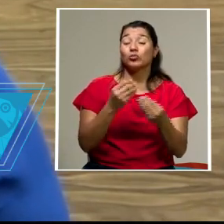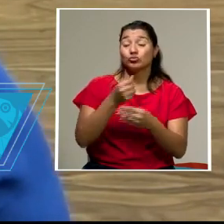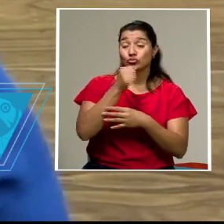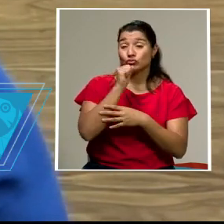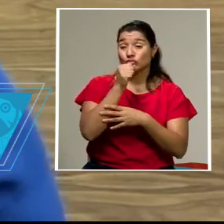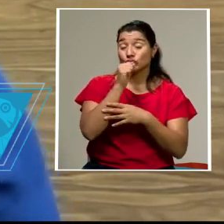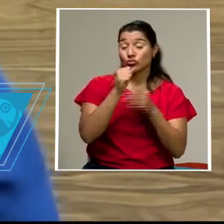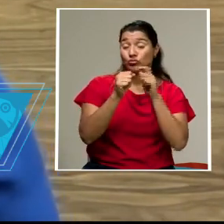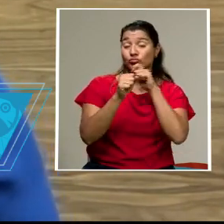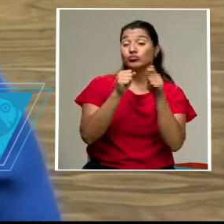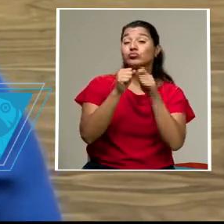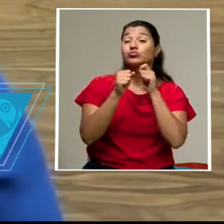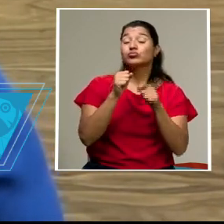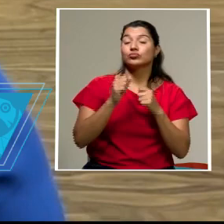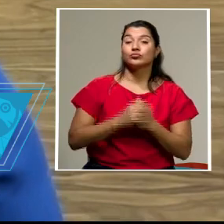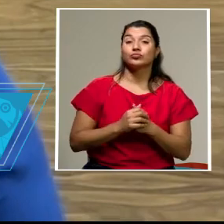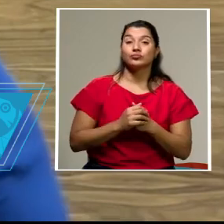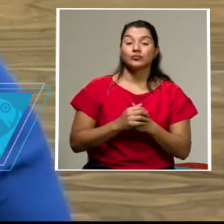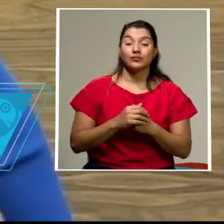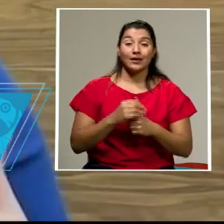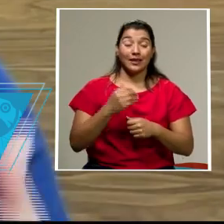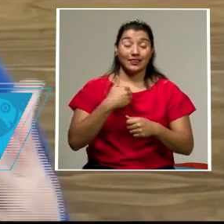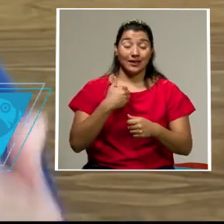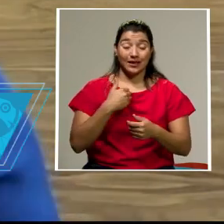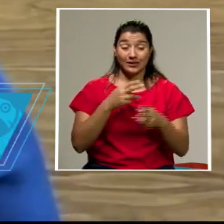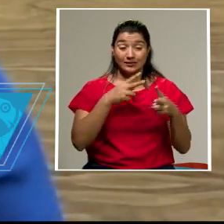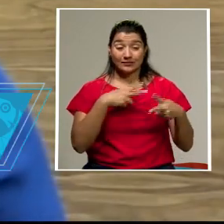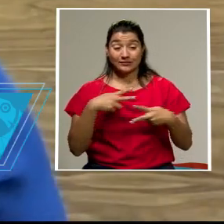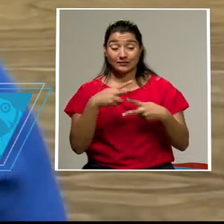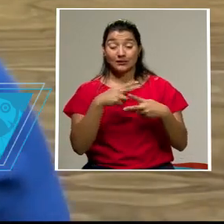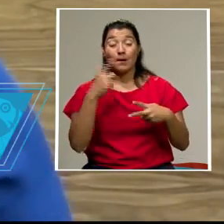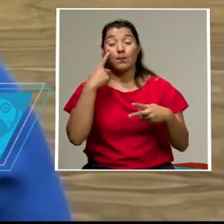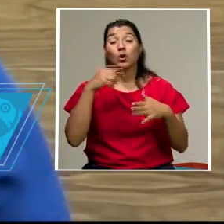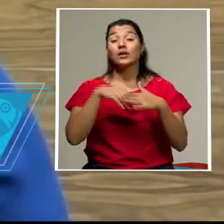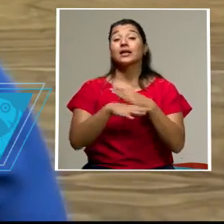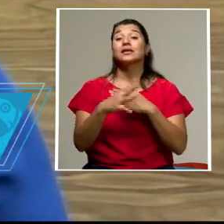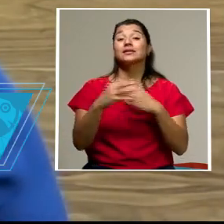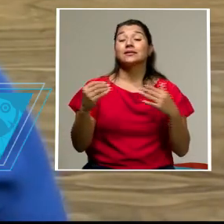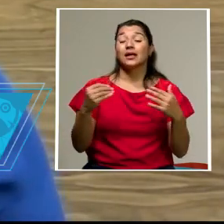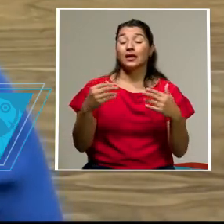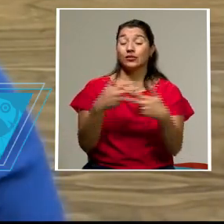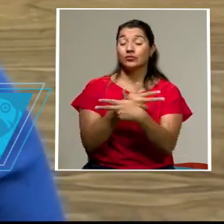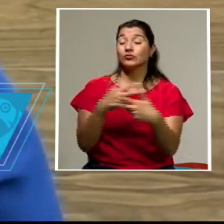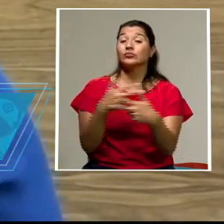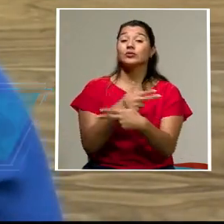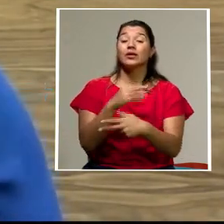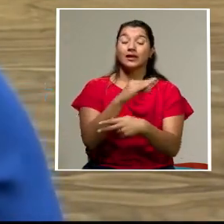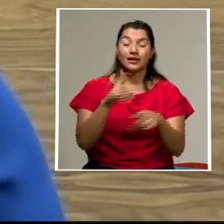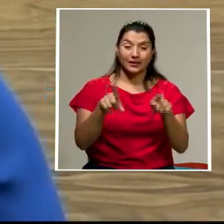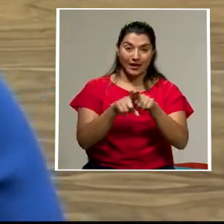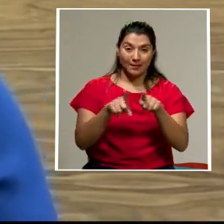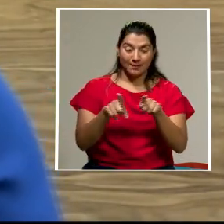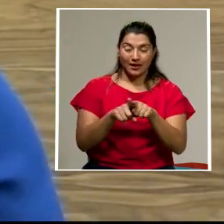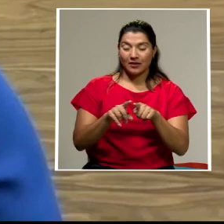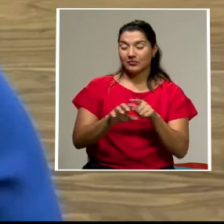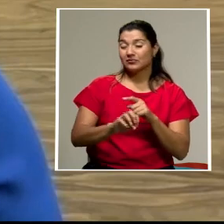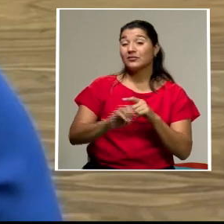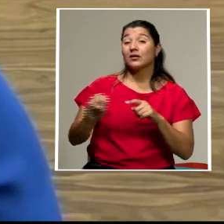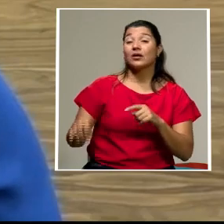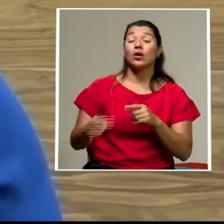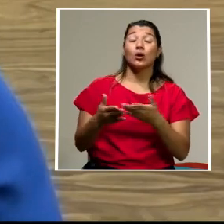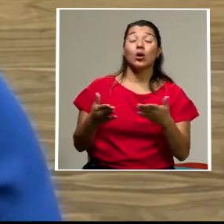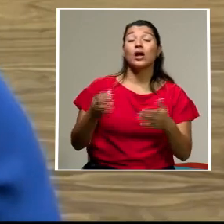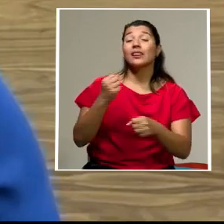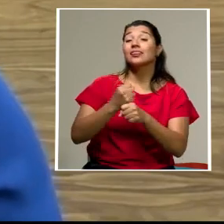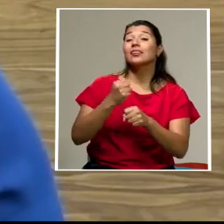los puestos de control migratorio. Además, debe de contar con la capacidad operativa, condiciones materiales y personal